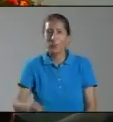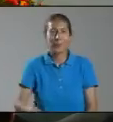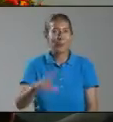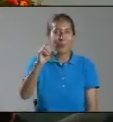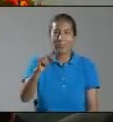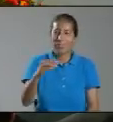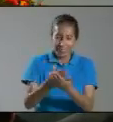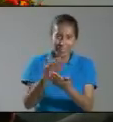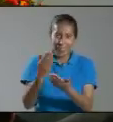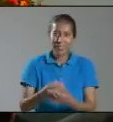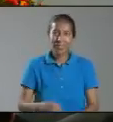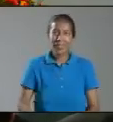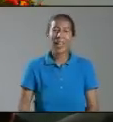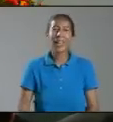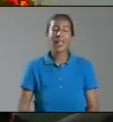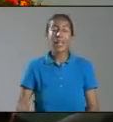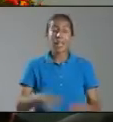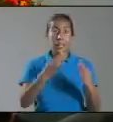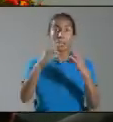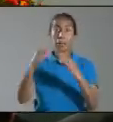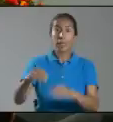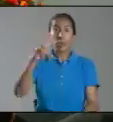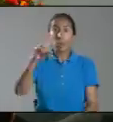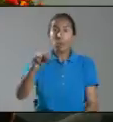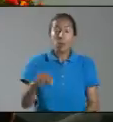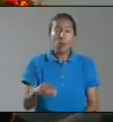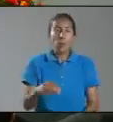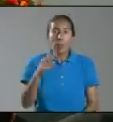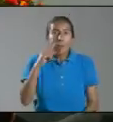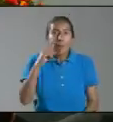Y predicó y no se dio cuenta.